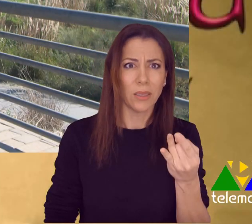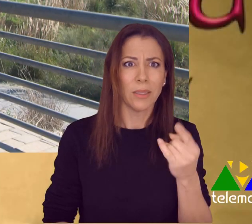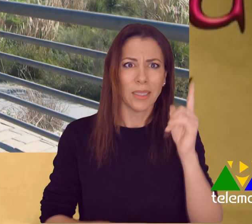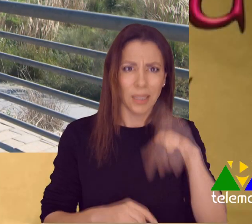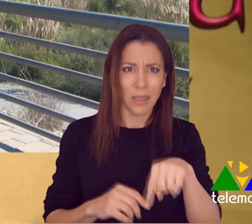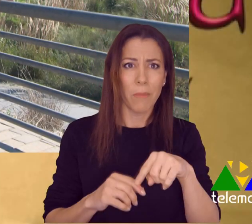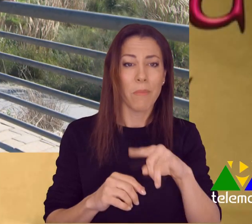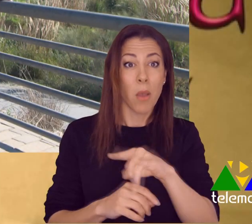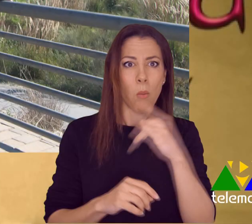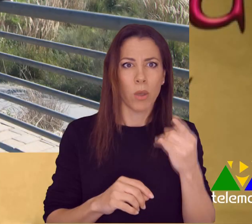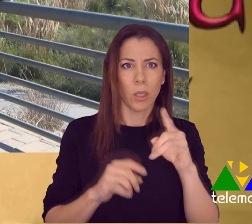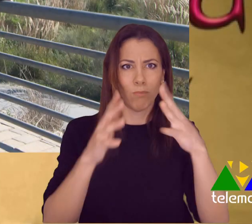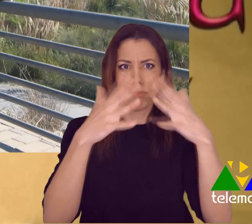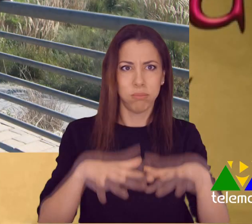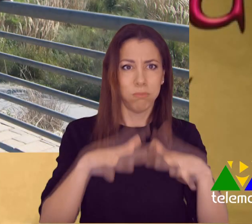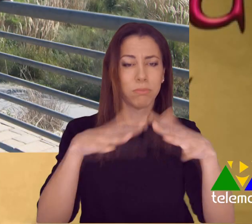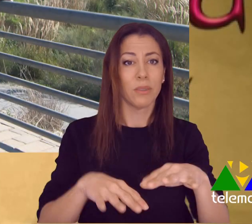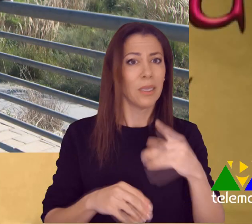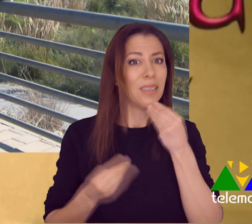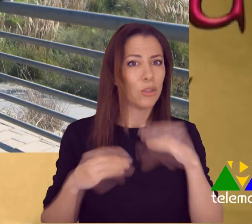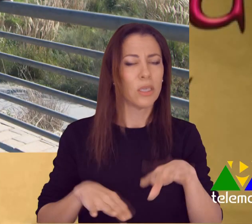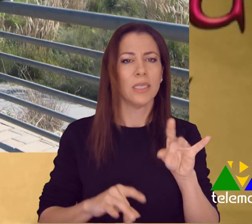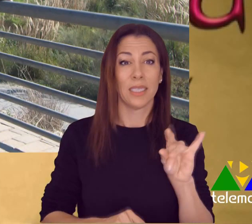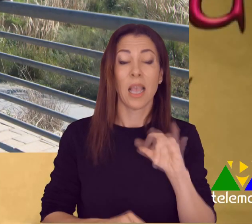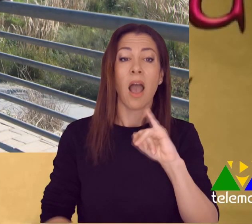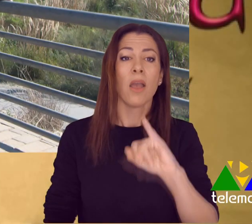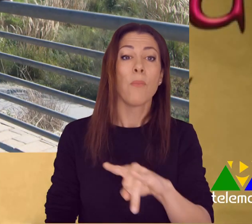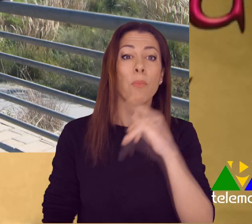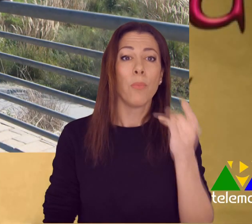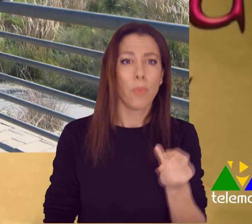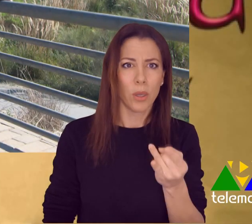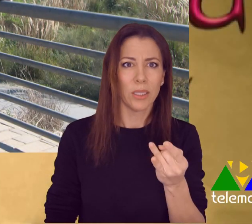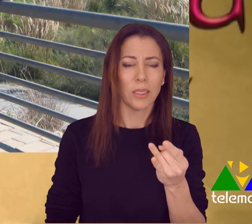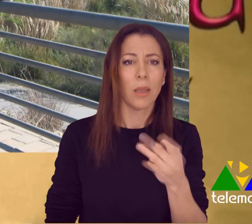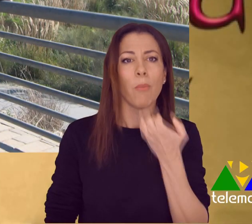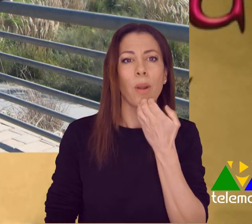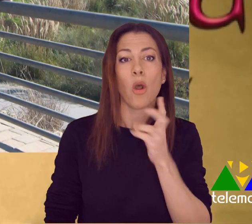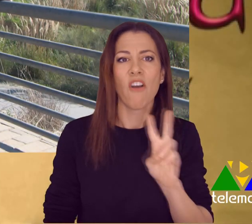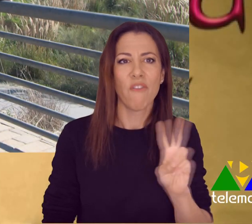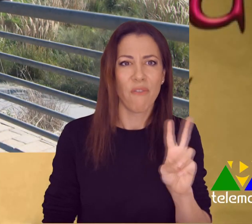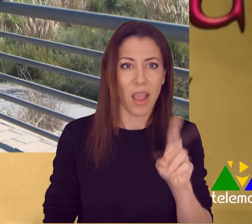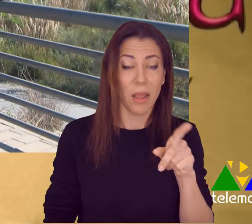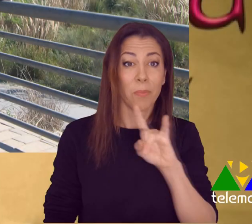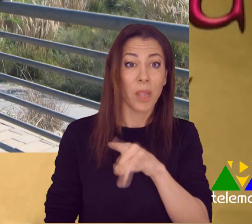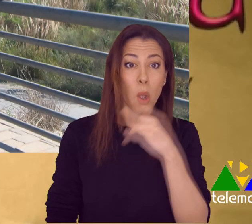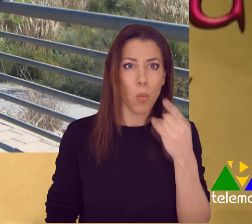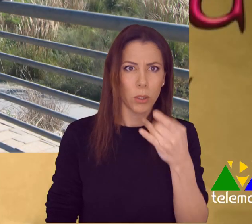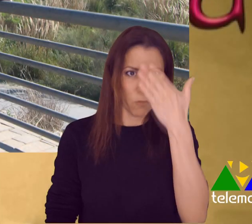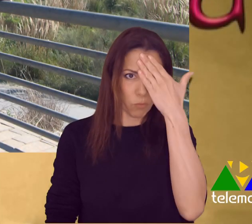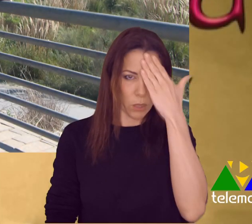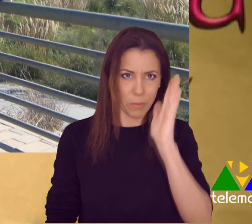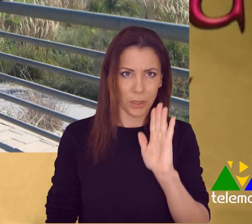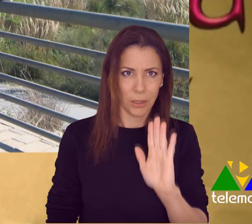lo largo cada vez de que la se historia. Hacía un puente, el río... Hay puentes, el de Vélez, por ejemplo, que era un puente